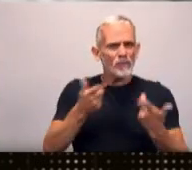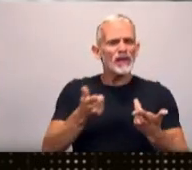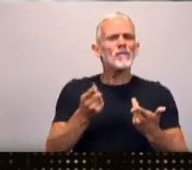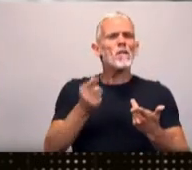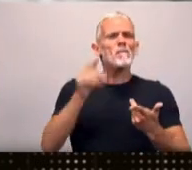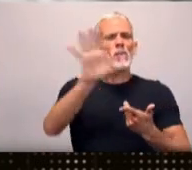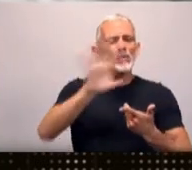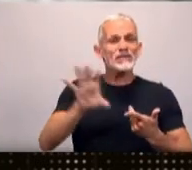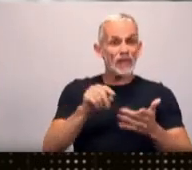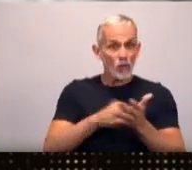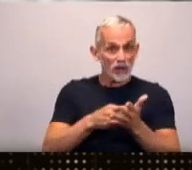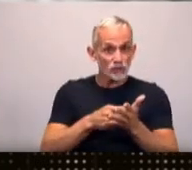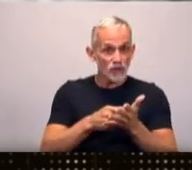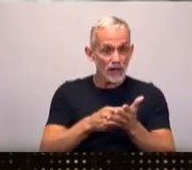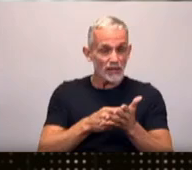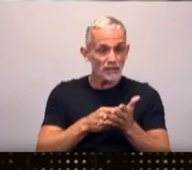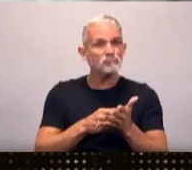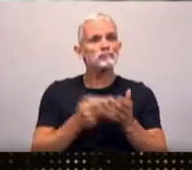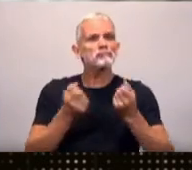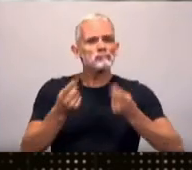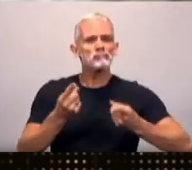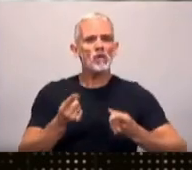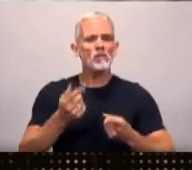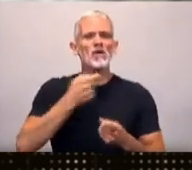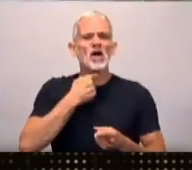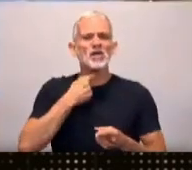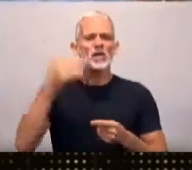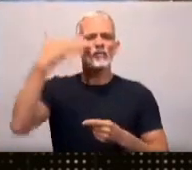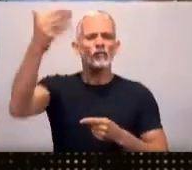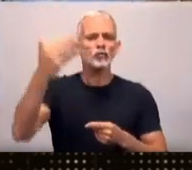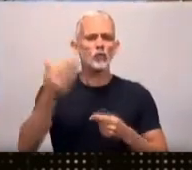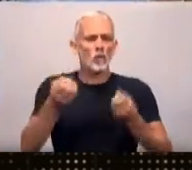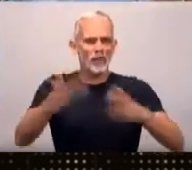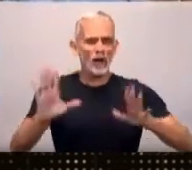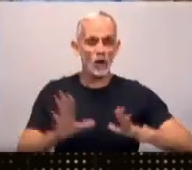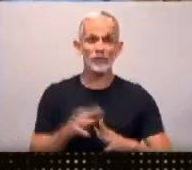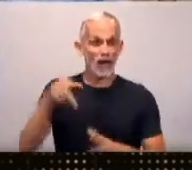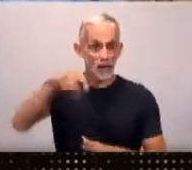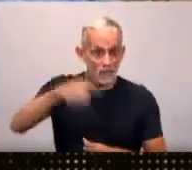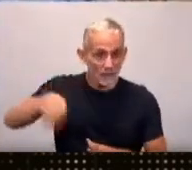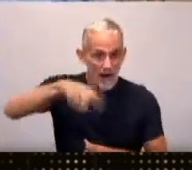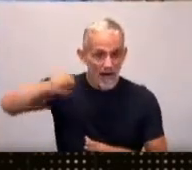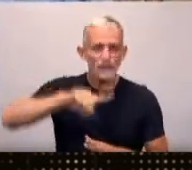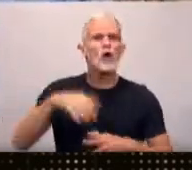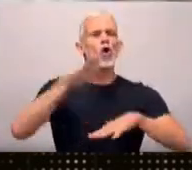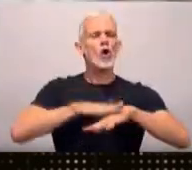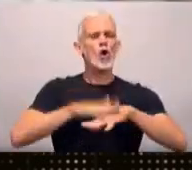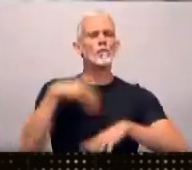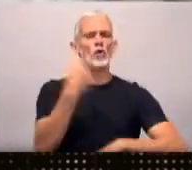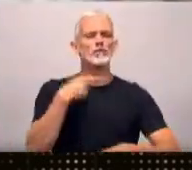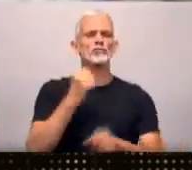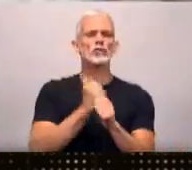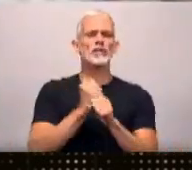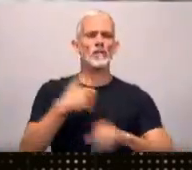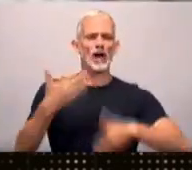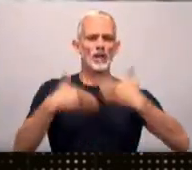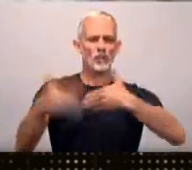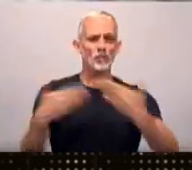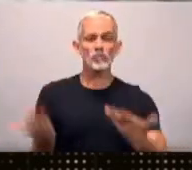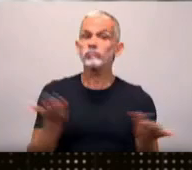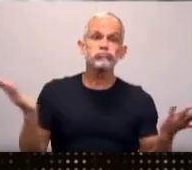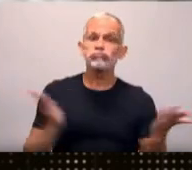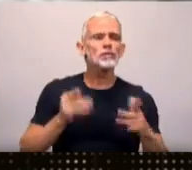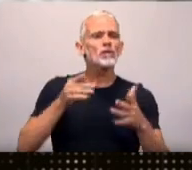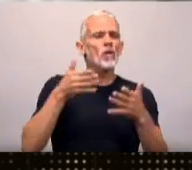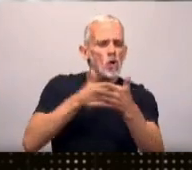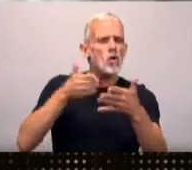familias que en la provincia quieren simplemente tener un Horizonte más alto Así que para eso el compromiso de seguir trabajando pase